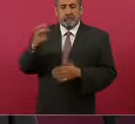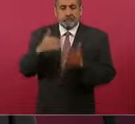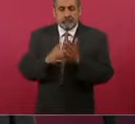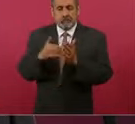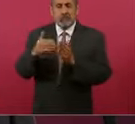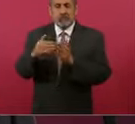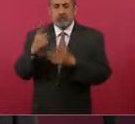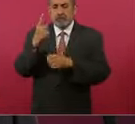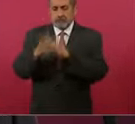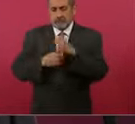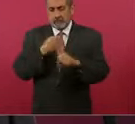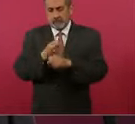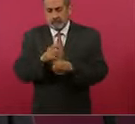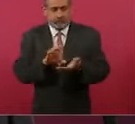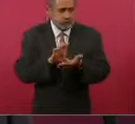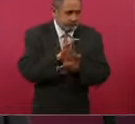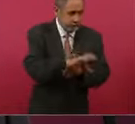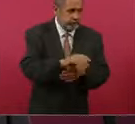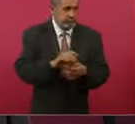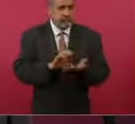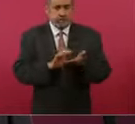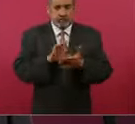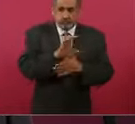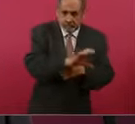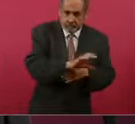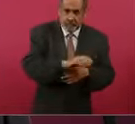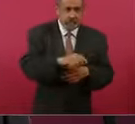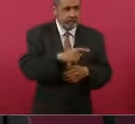$100-200 millones al año por el servicio